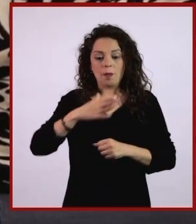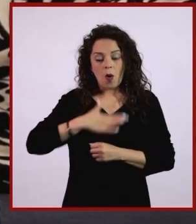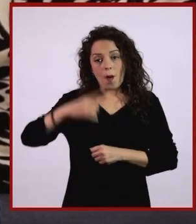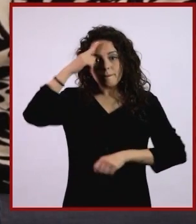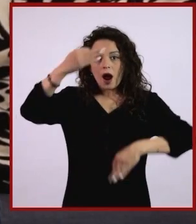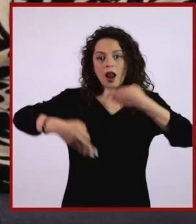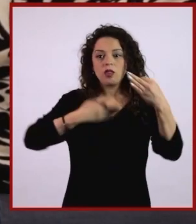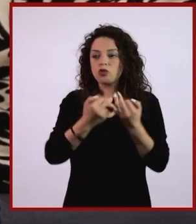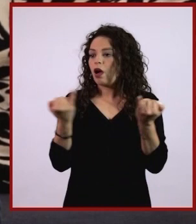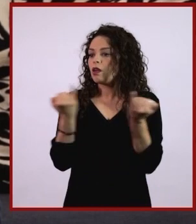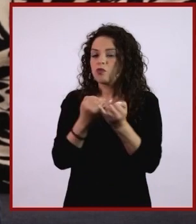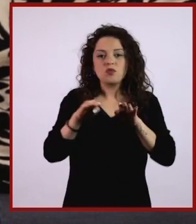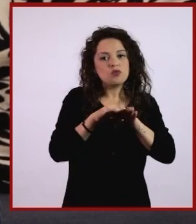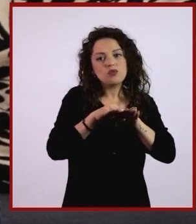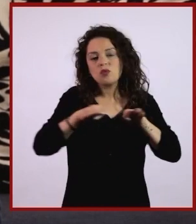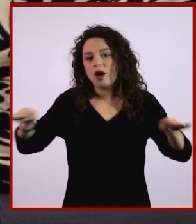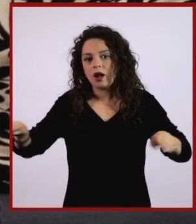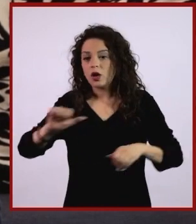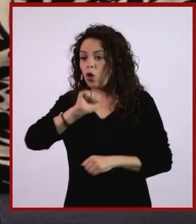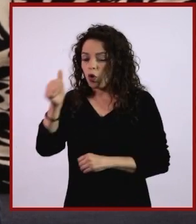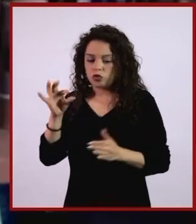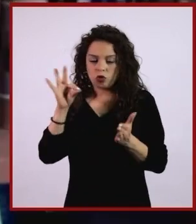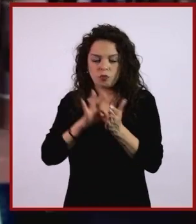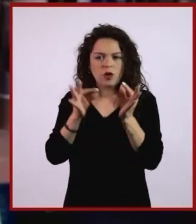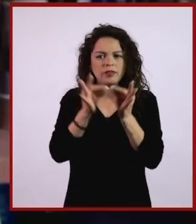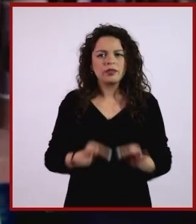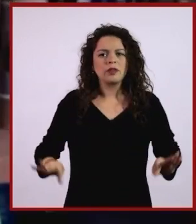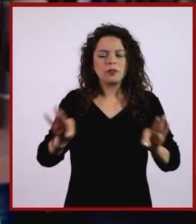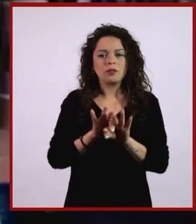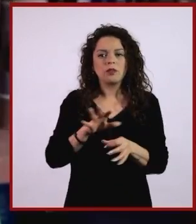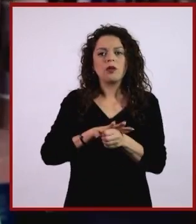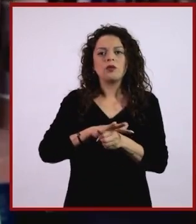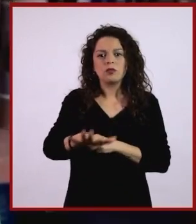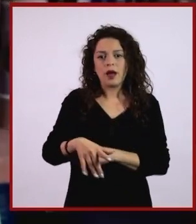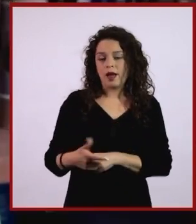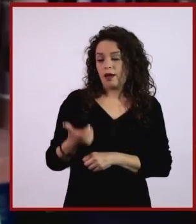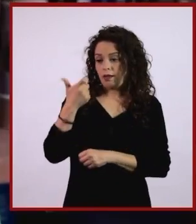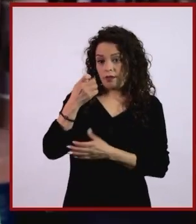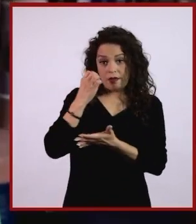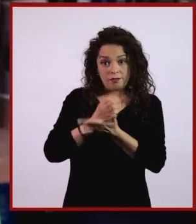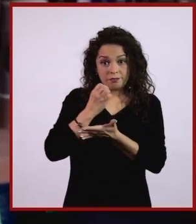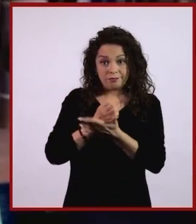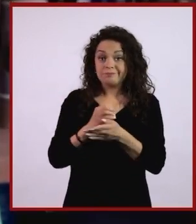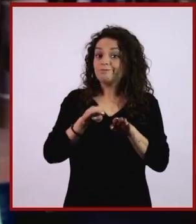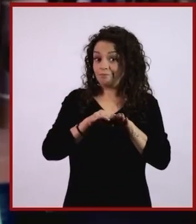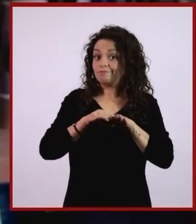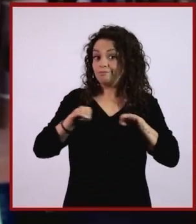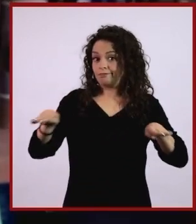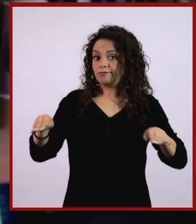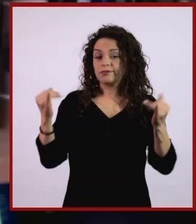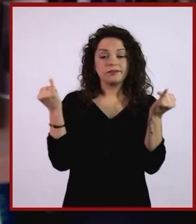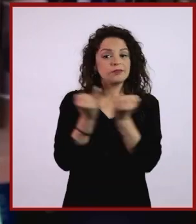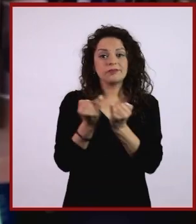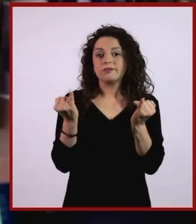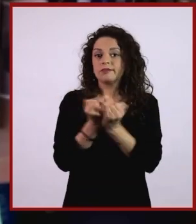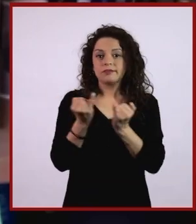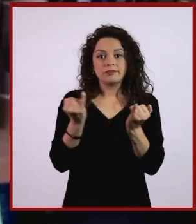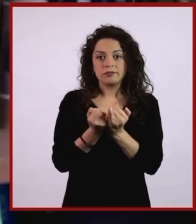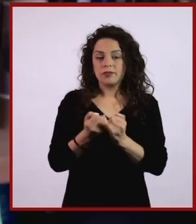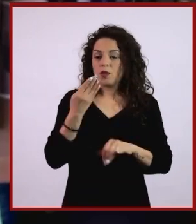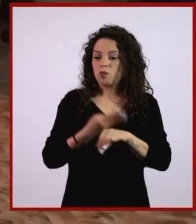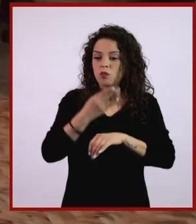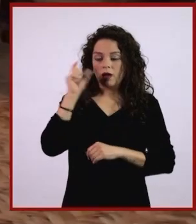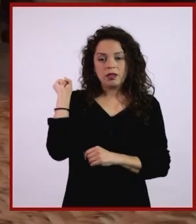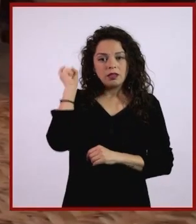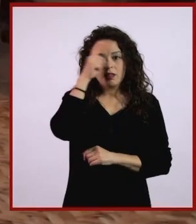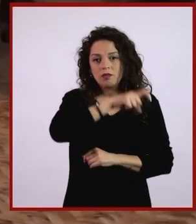aplique para todos, ¿no? Otro punto fundamental, a mi juicio, es una mayor igualdad económica. Es difícil tener cohesión social en